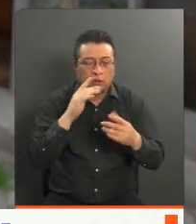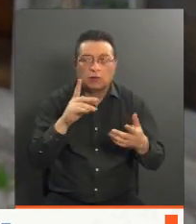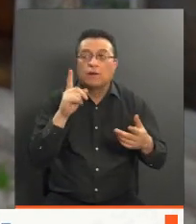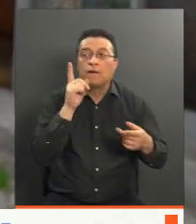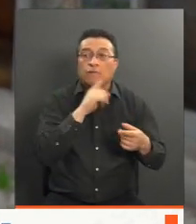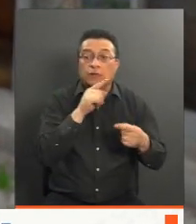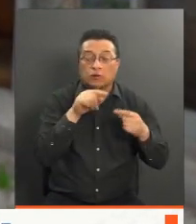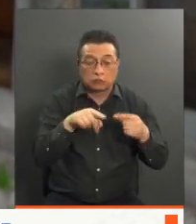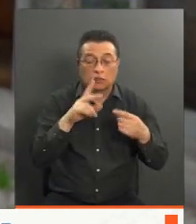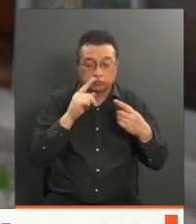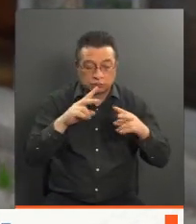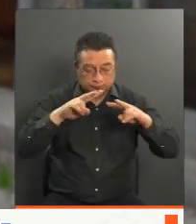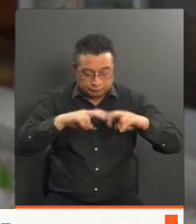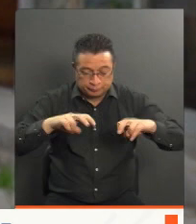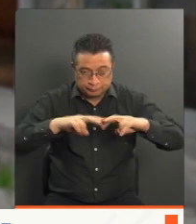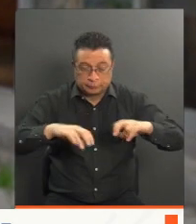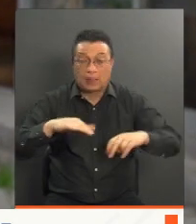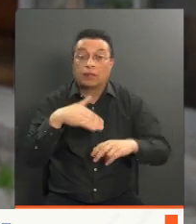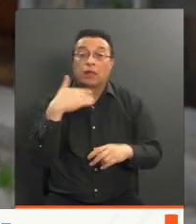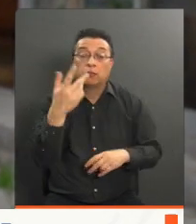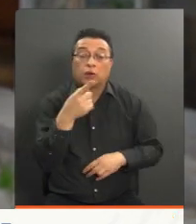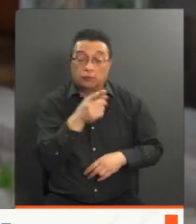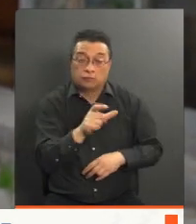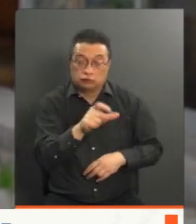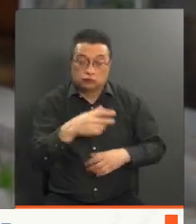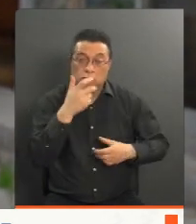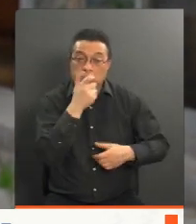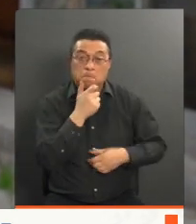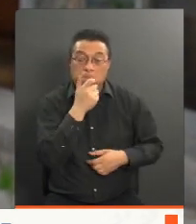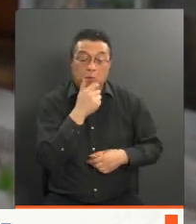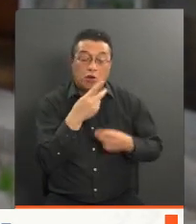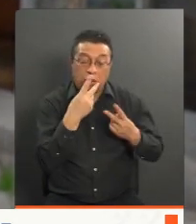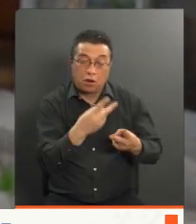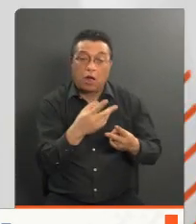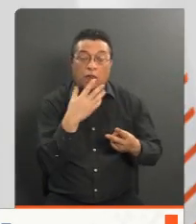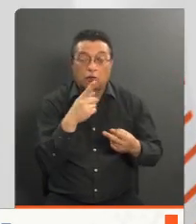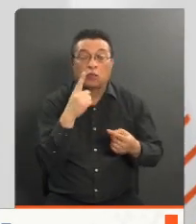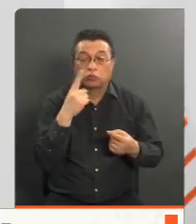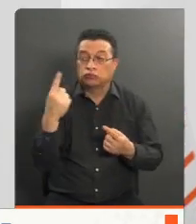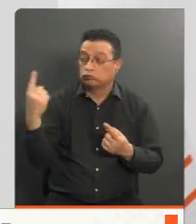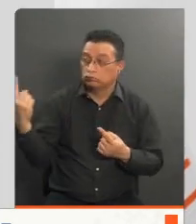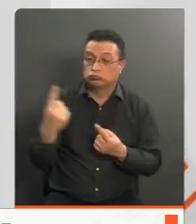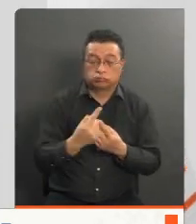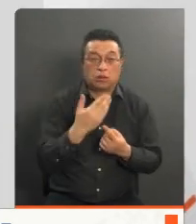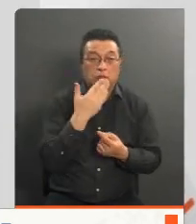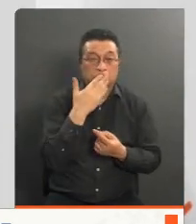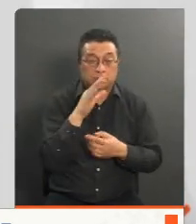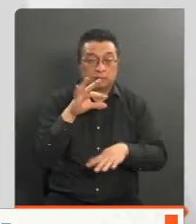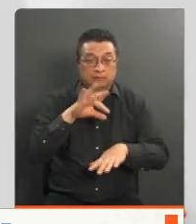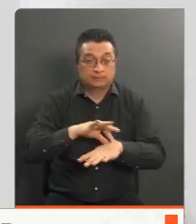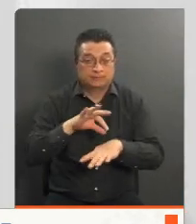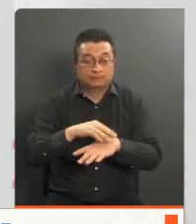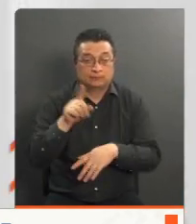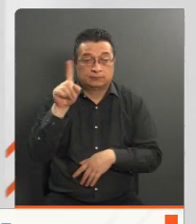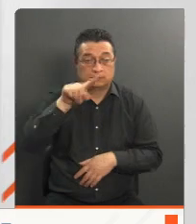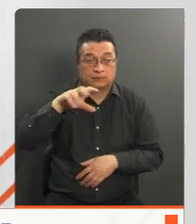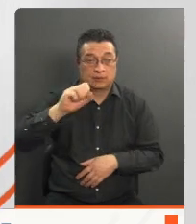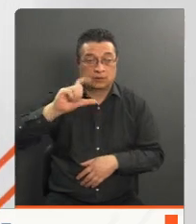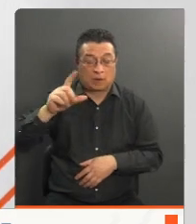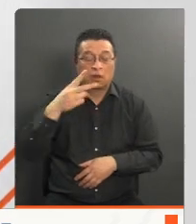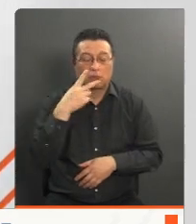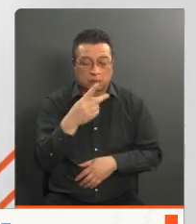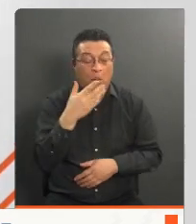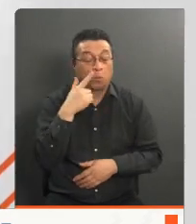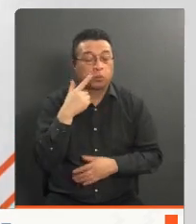necropsia que se va a efectuar prontamente donde con presencia de un veterinario alsac se pretende contar